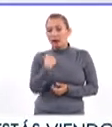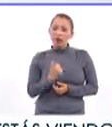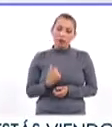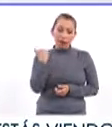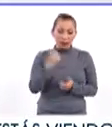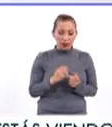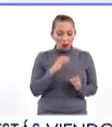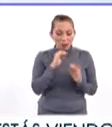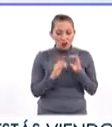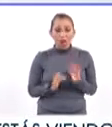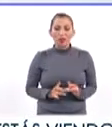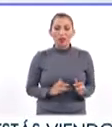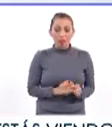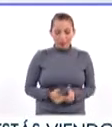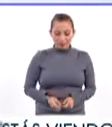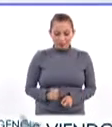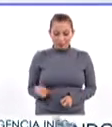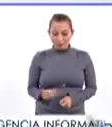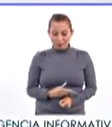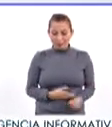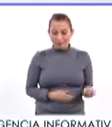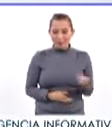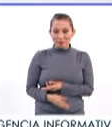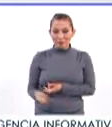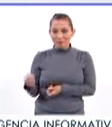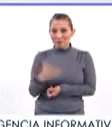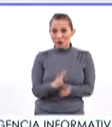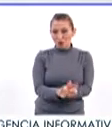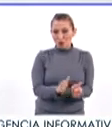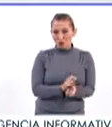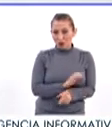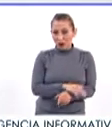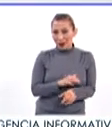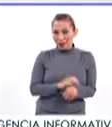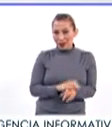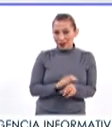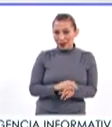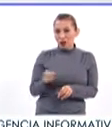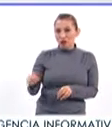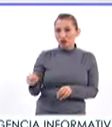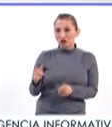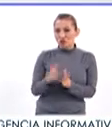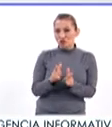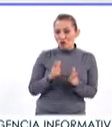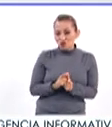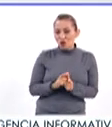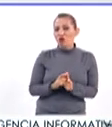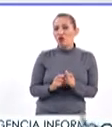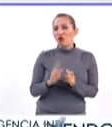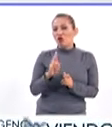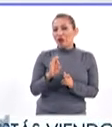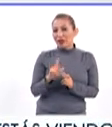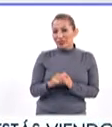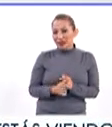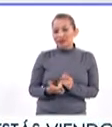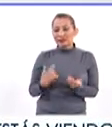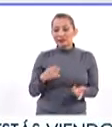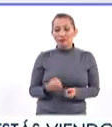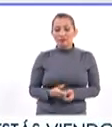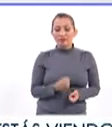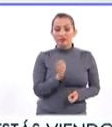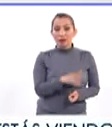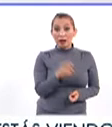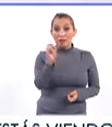estar comunicándose, puedan estar intercambiando con sus grupos de amigos, con sus grupos, con sus redes sociales, aún